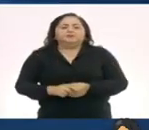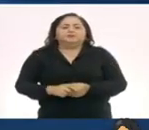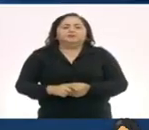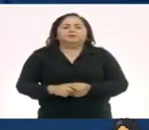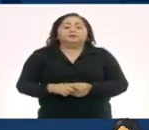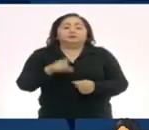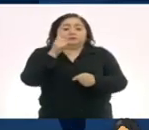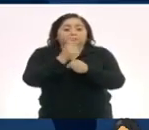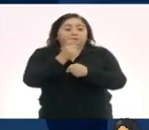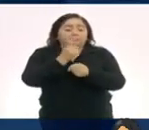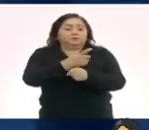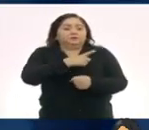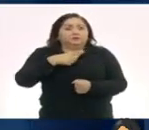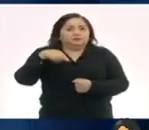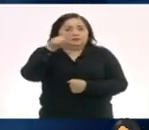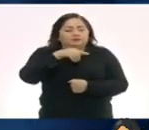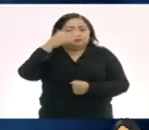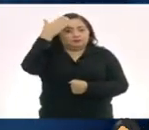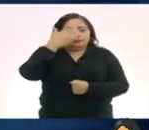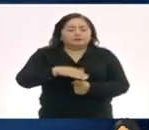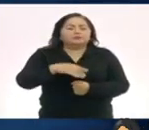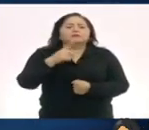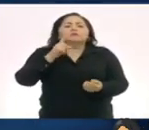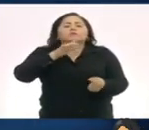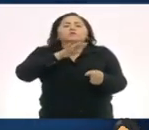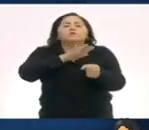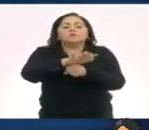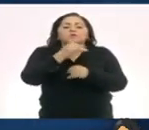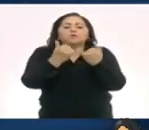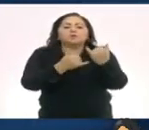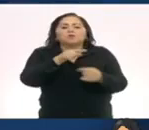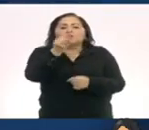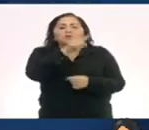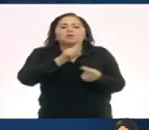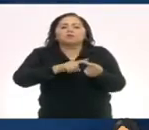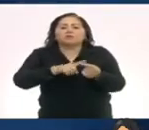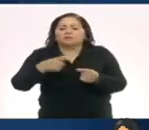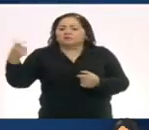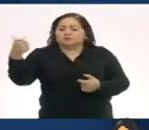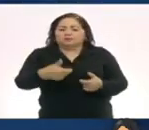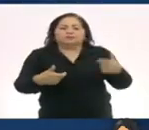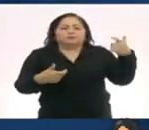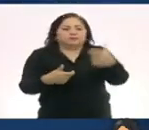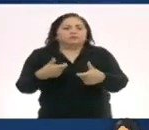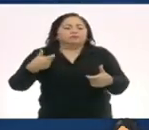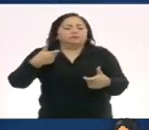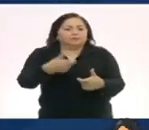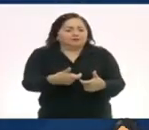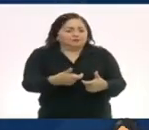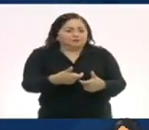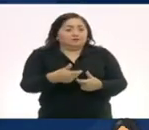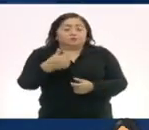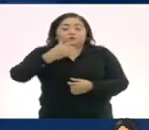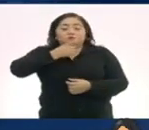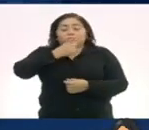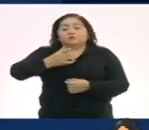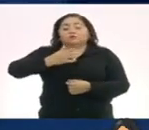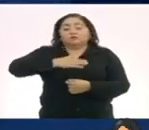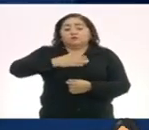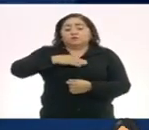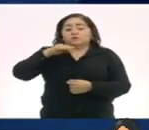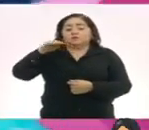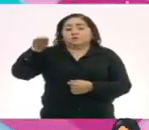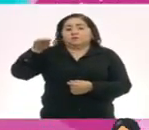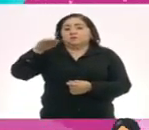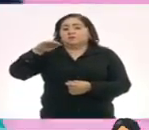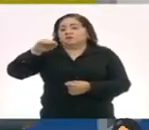son... Primero tenemos que saber qué parte del juego fue la que aportó cada uno. Exacto. ¿No? En este caso, yo, María